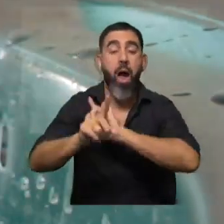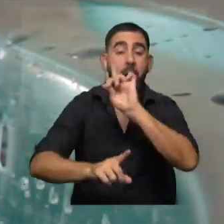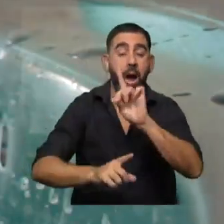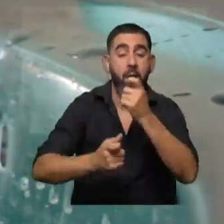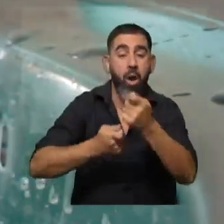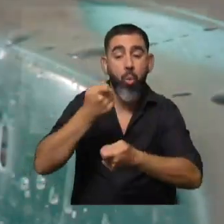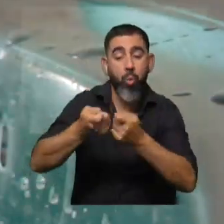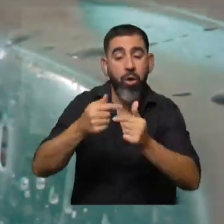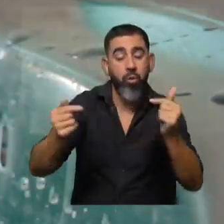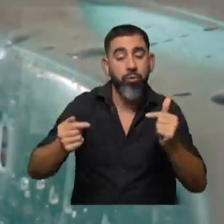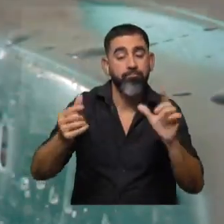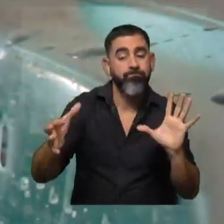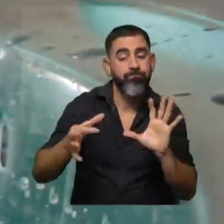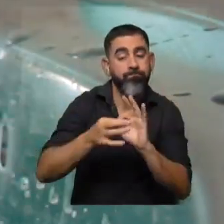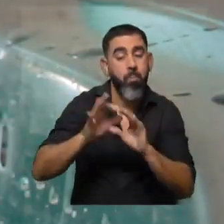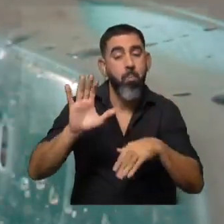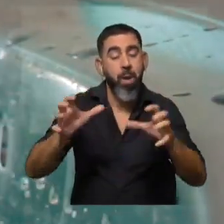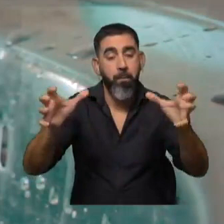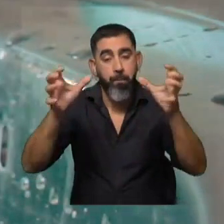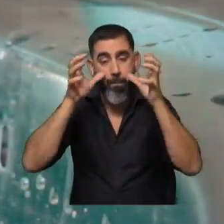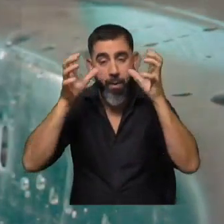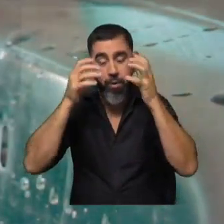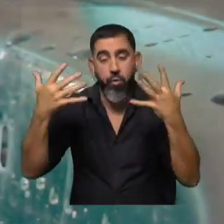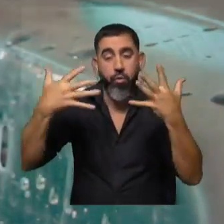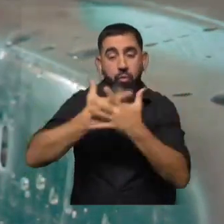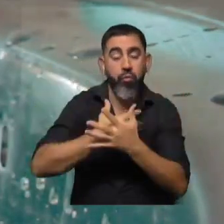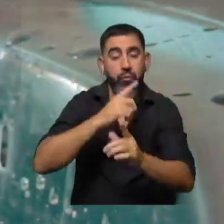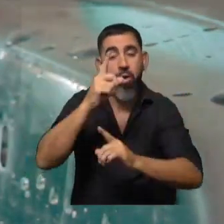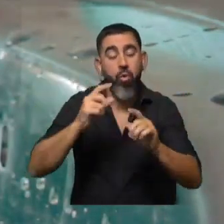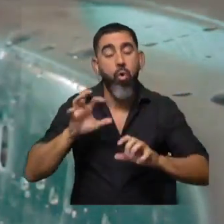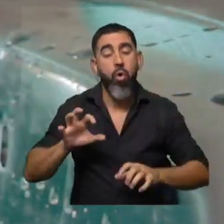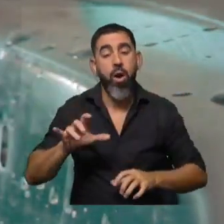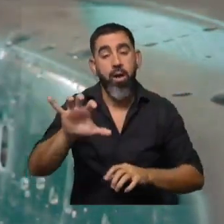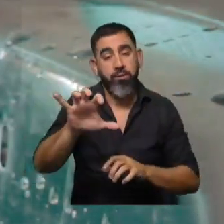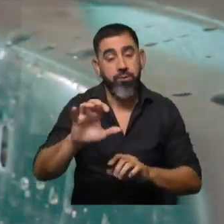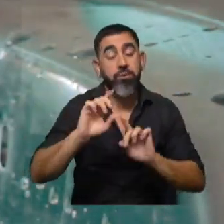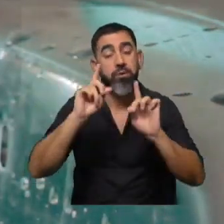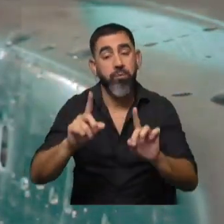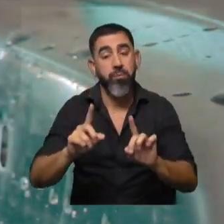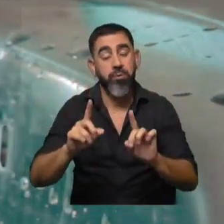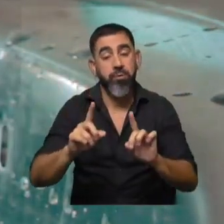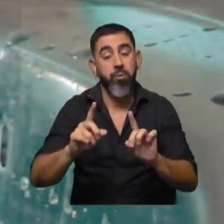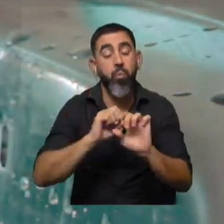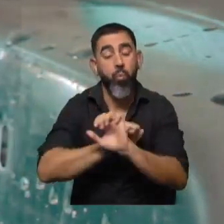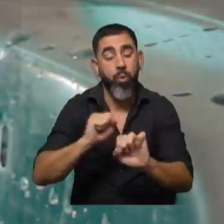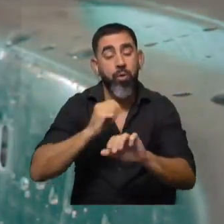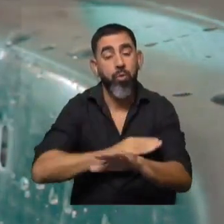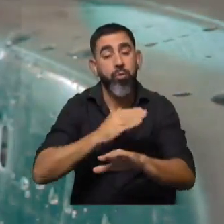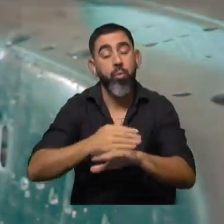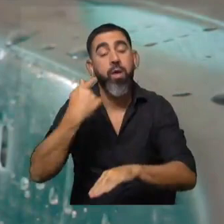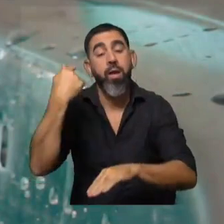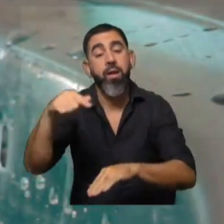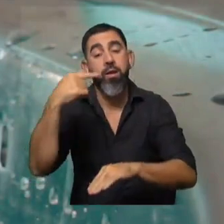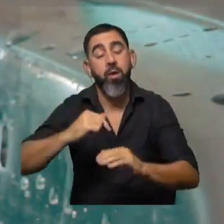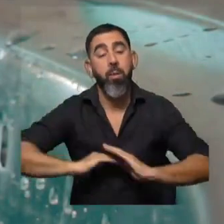compuestos han sido vinculados con un aumento en el riesgo de padecer ciertos tipos de cáncer. También se ha mencionado un posible impacto negativo